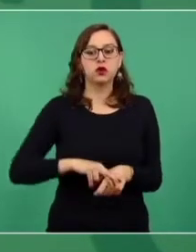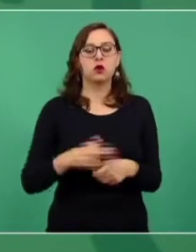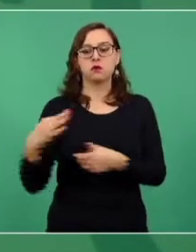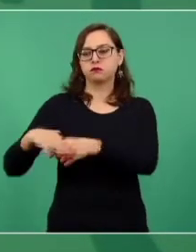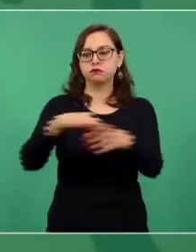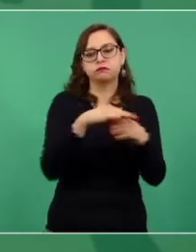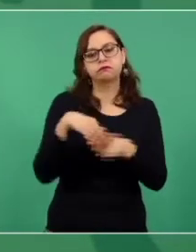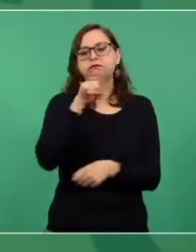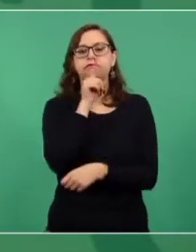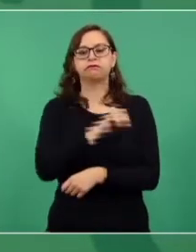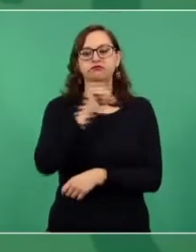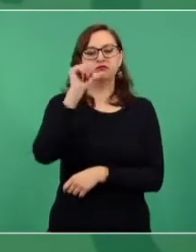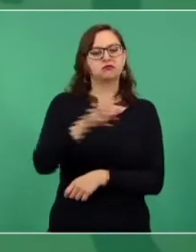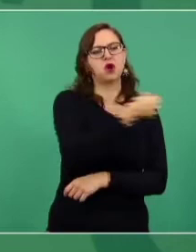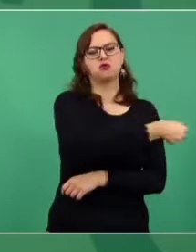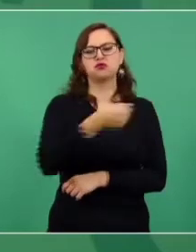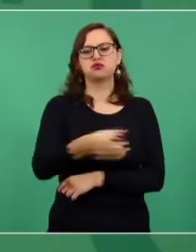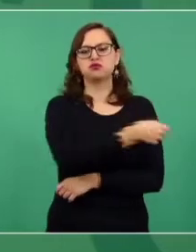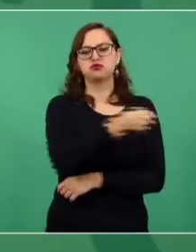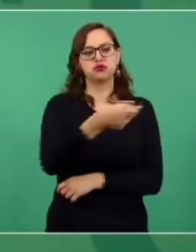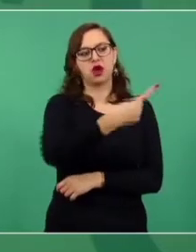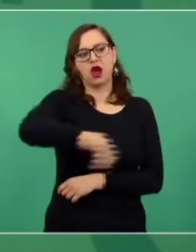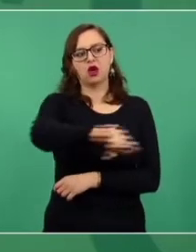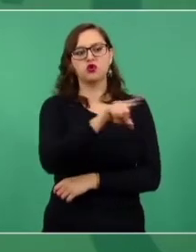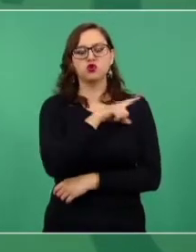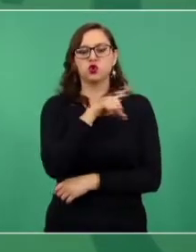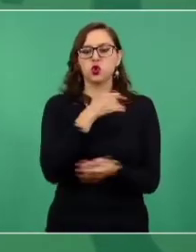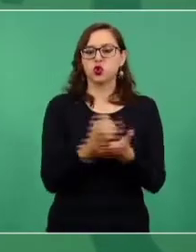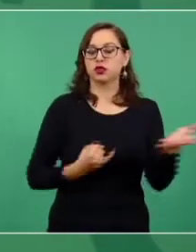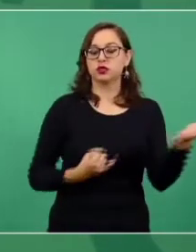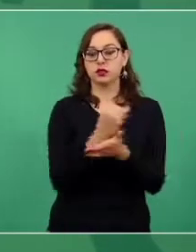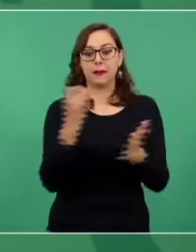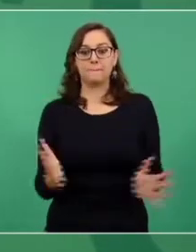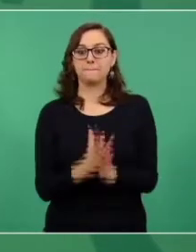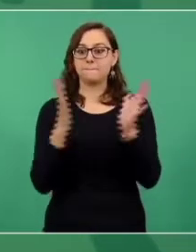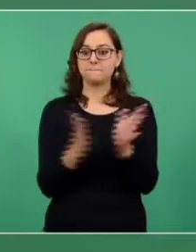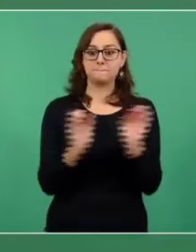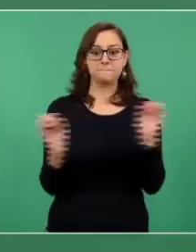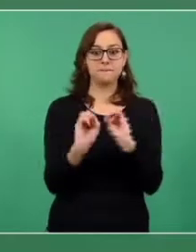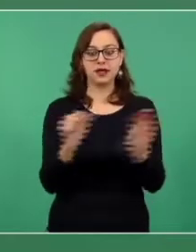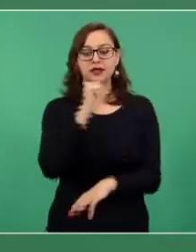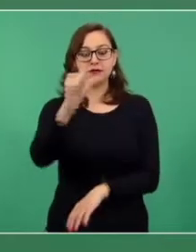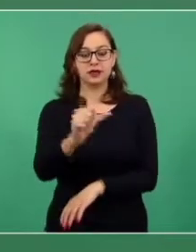Es lo más antidemocrático que puede haber. Y manejan el presupuesto